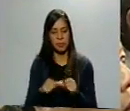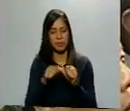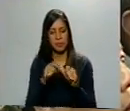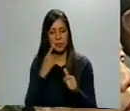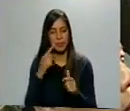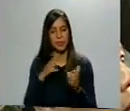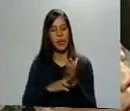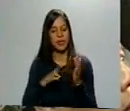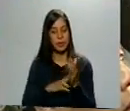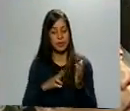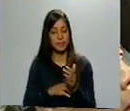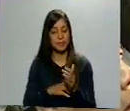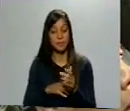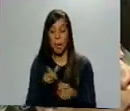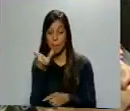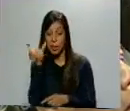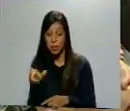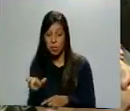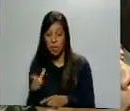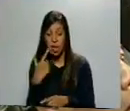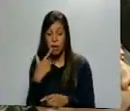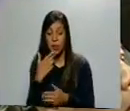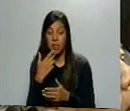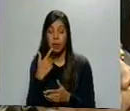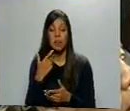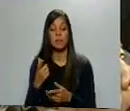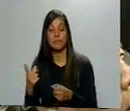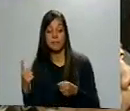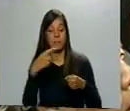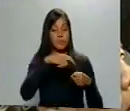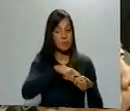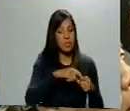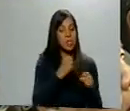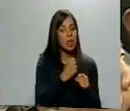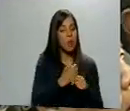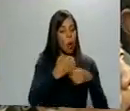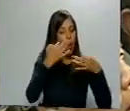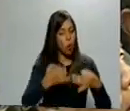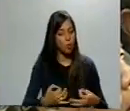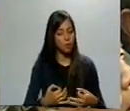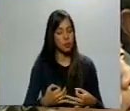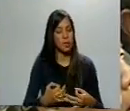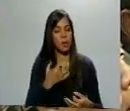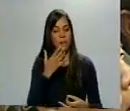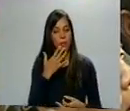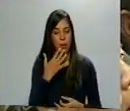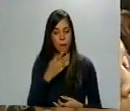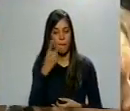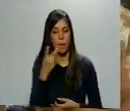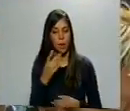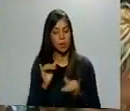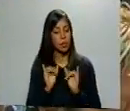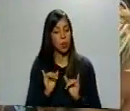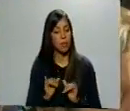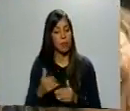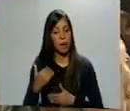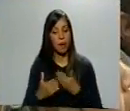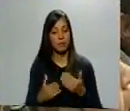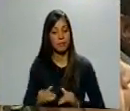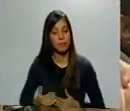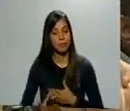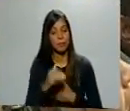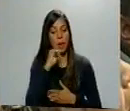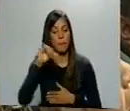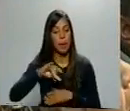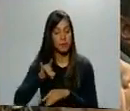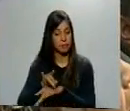la ubicación en un empleo productivo. Nosotros aquí no vamos a permitir que se reproduzcan las políticas de Macri. Aquí vamos de la